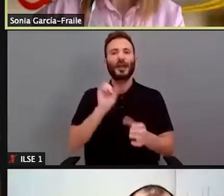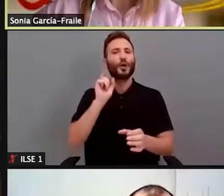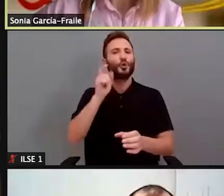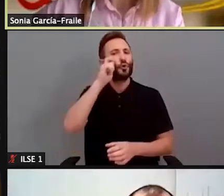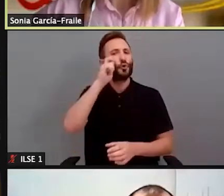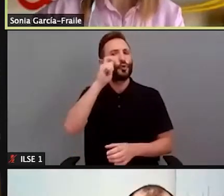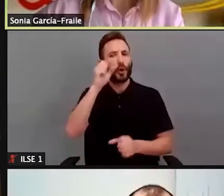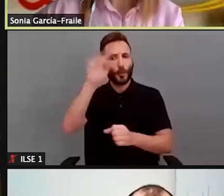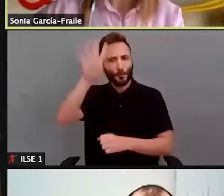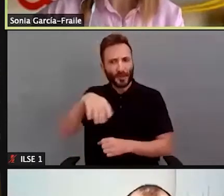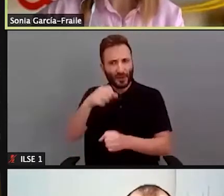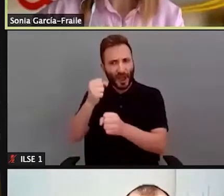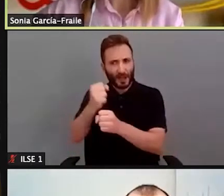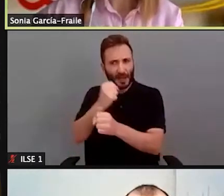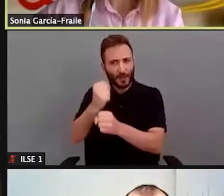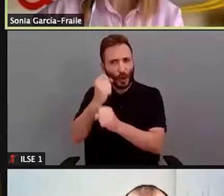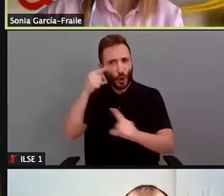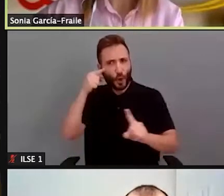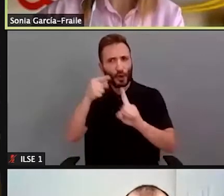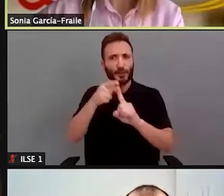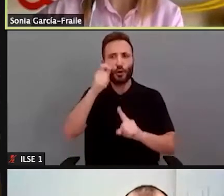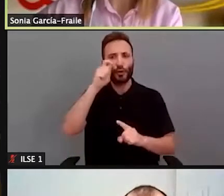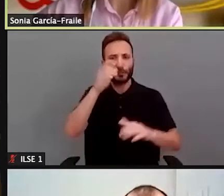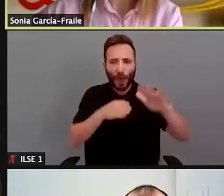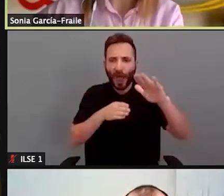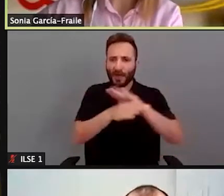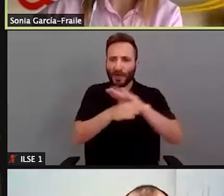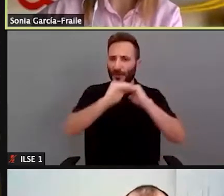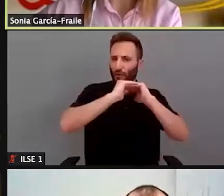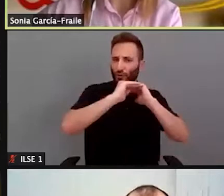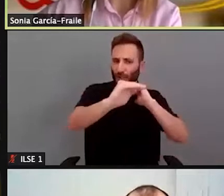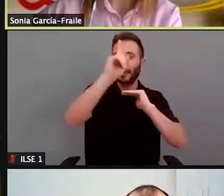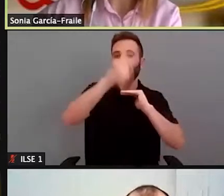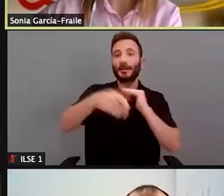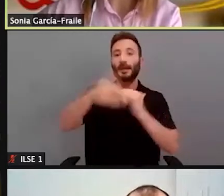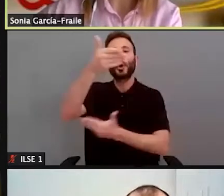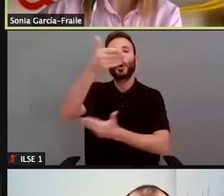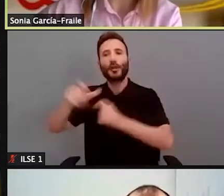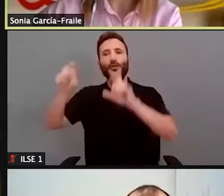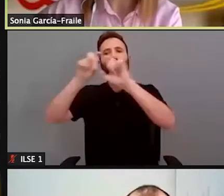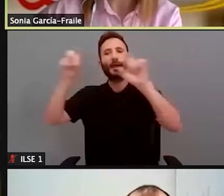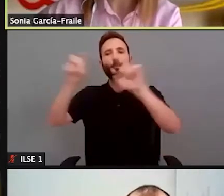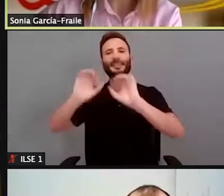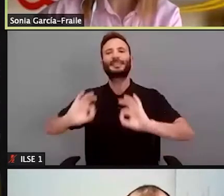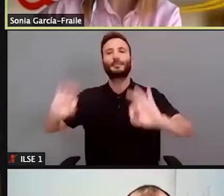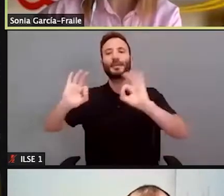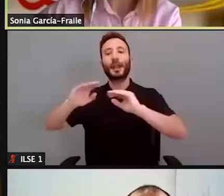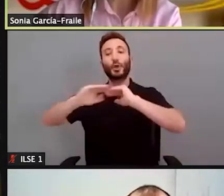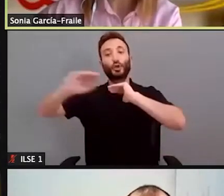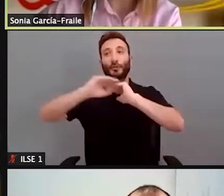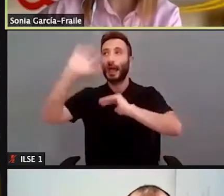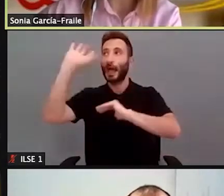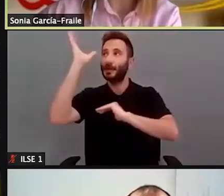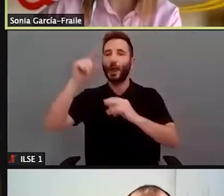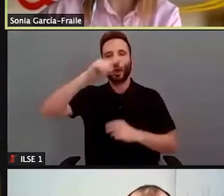trabajáis en la promoción del turismo accesible y sostenible en colaboración y con la participación de empresas que trabajan por la sostenibilidad ambiental, cultural,